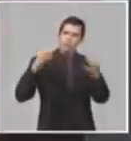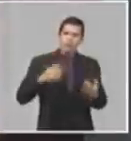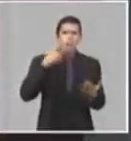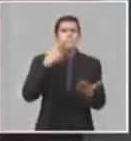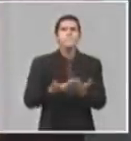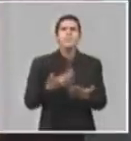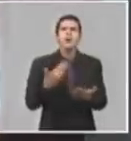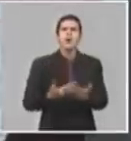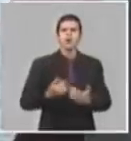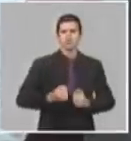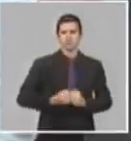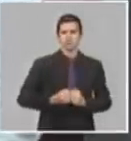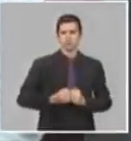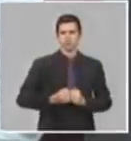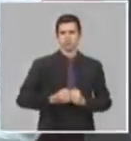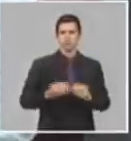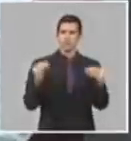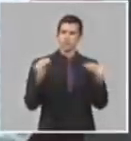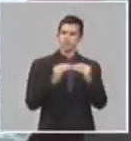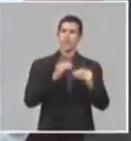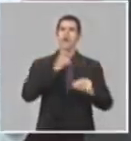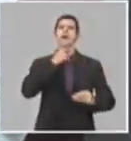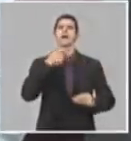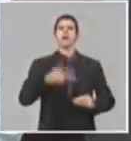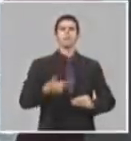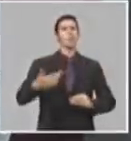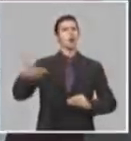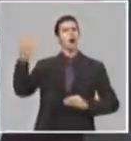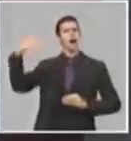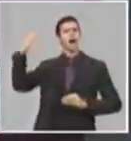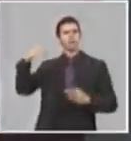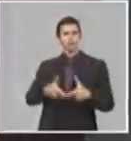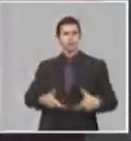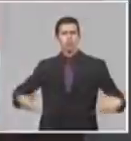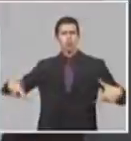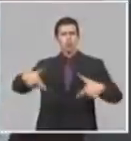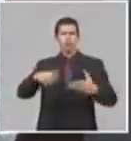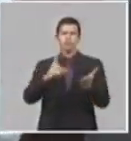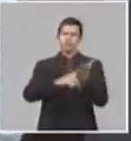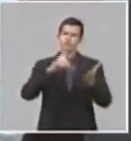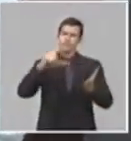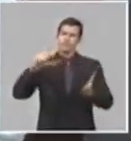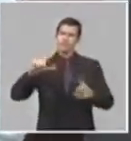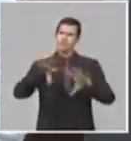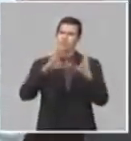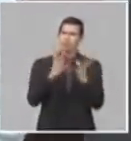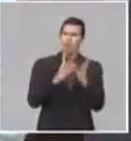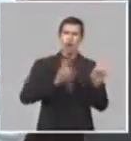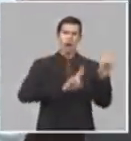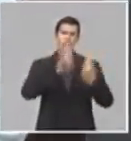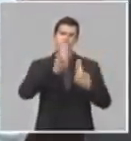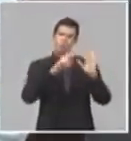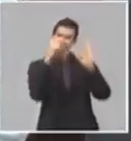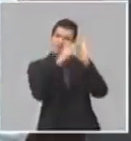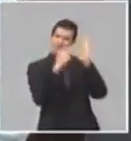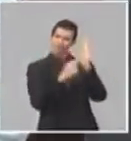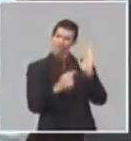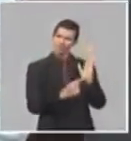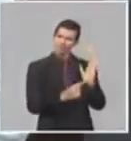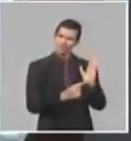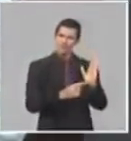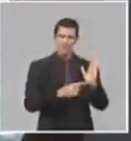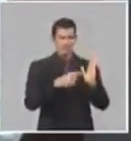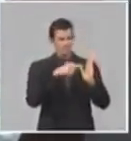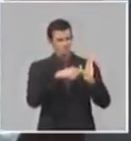lugar de retomar todo lo pendiente de lo que aprobamos en el Congreso del Partido, quitando las trabas identificadas en